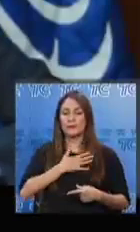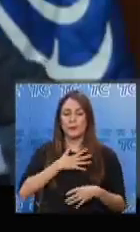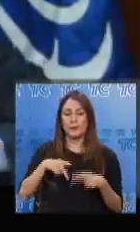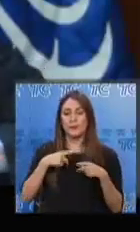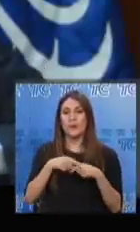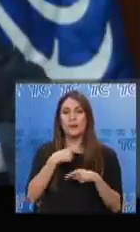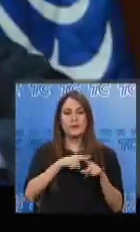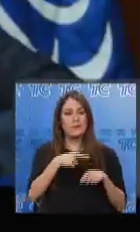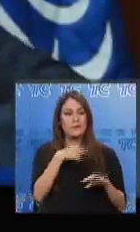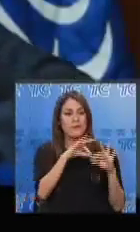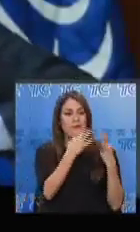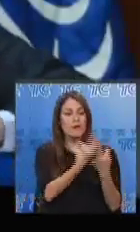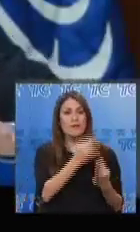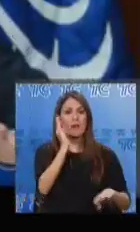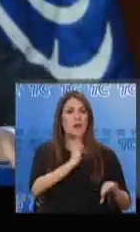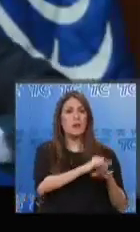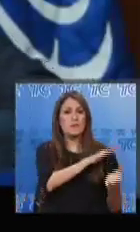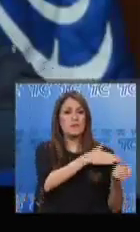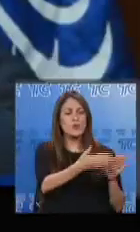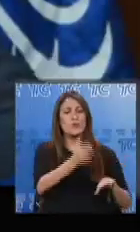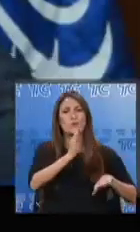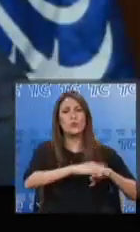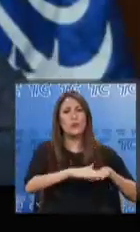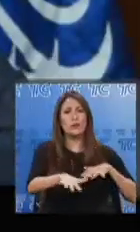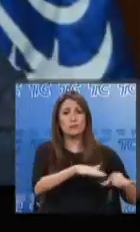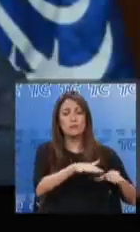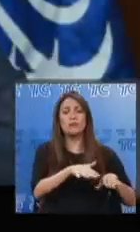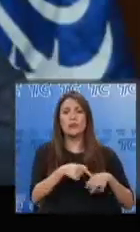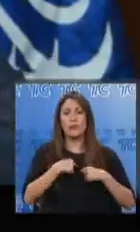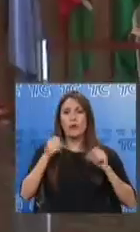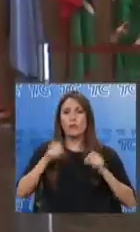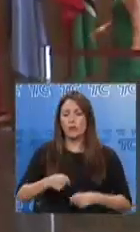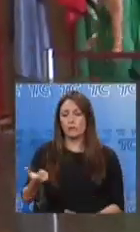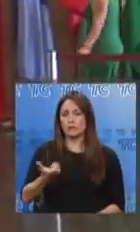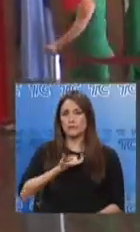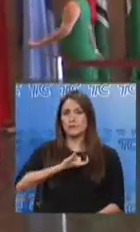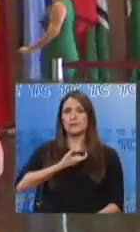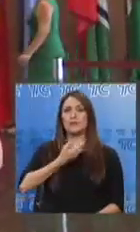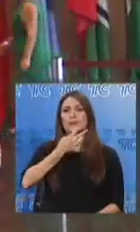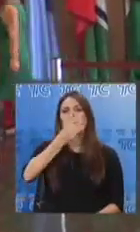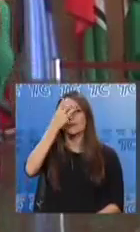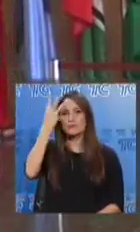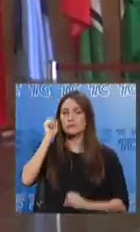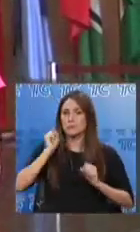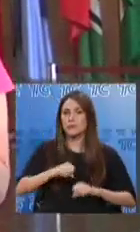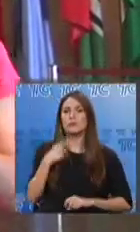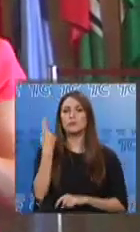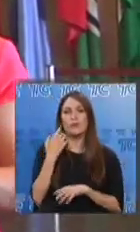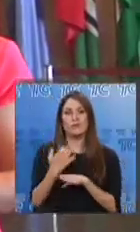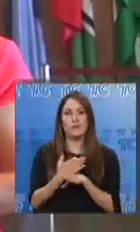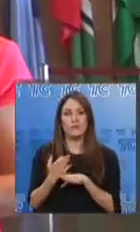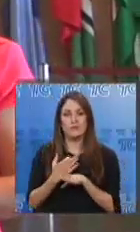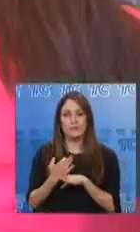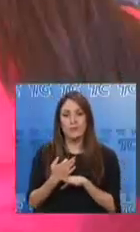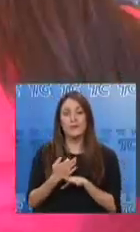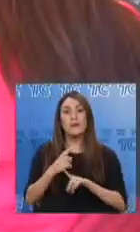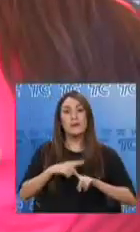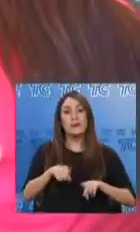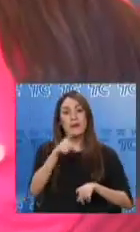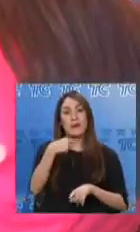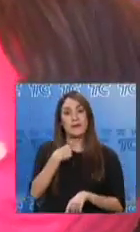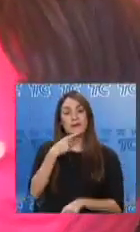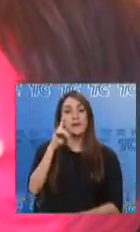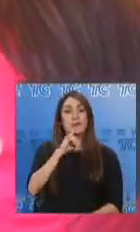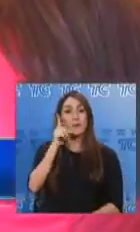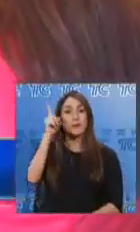simplemente una moratoria, una suerte de statu quo sobre el tema de las deportaciones. Jimena Peña, asambleísta por los migrantes, explica que si el gobierno